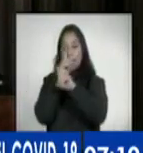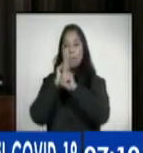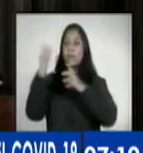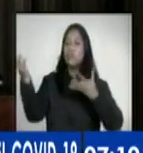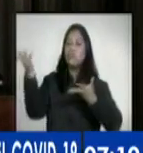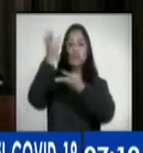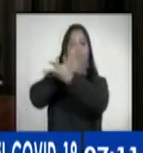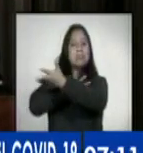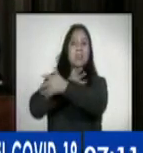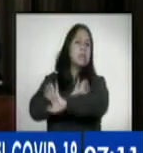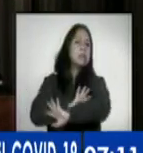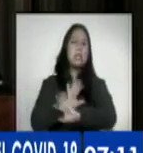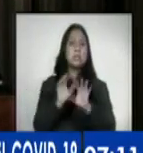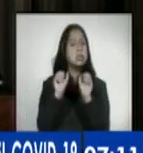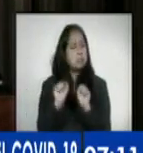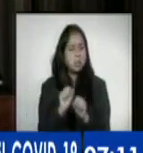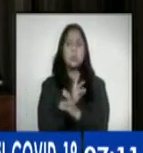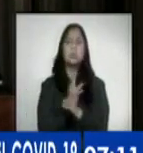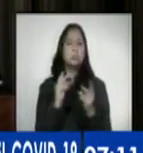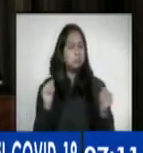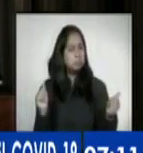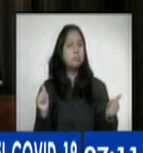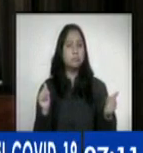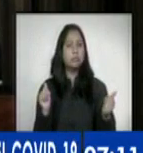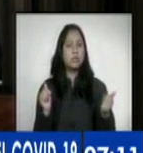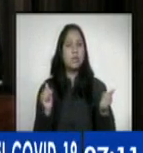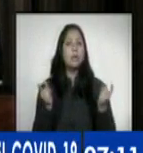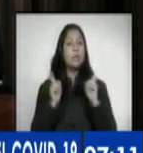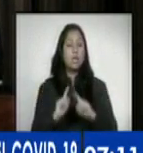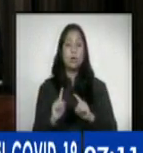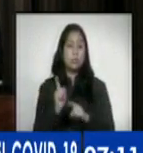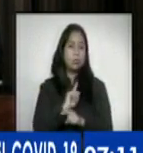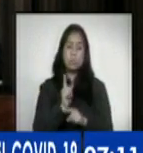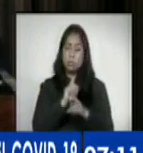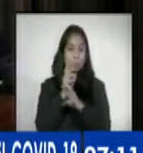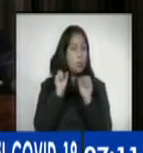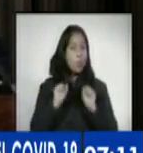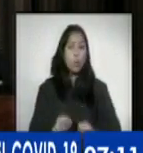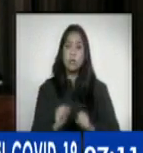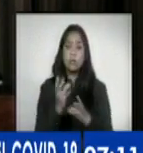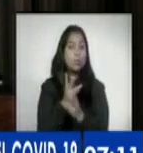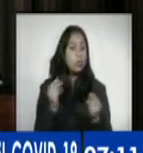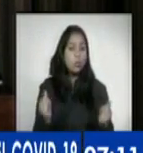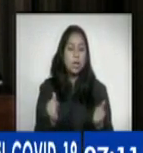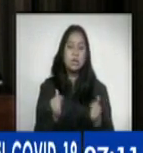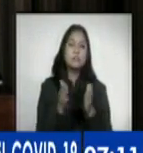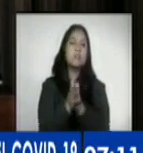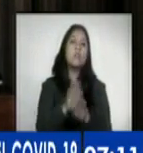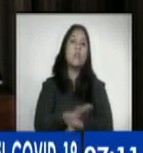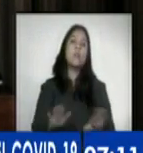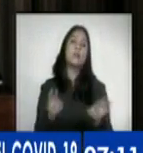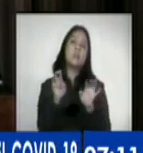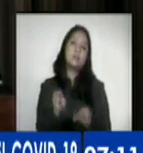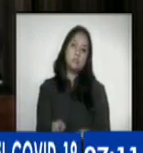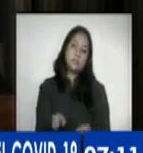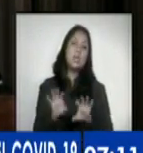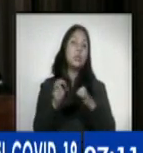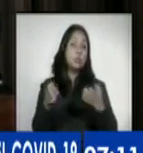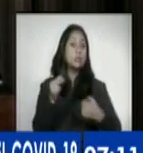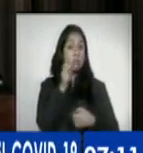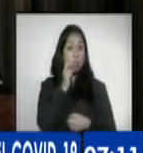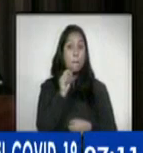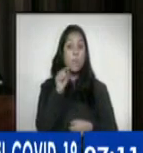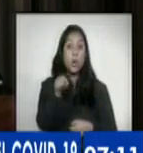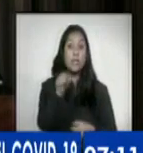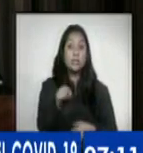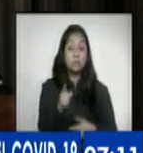mire, todo se puede solucionar. Lo que no se puede solucionar es la pérdida de vida. Y por eso este gobierno se